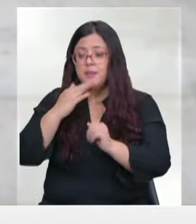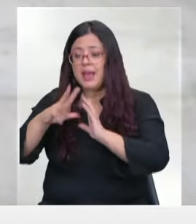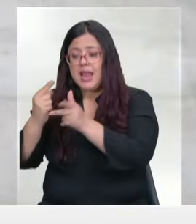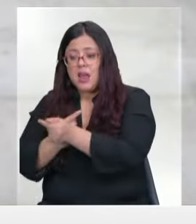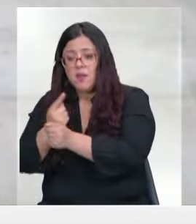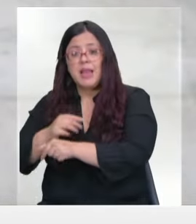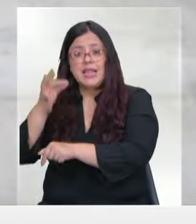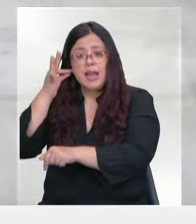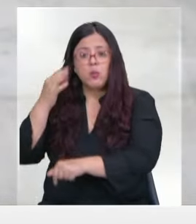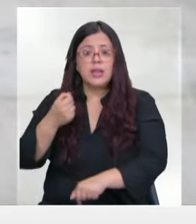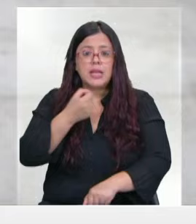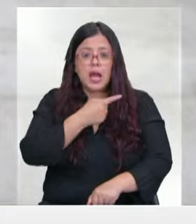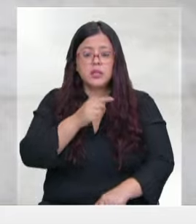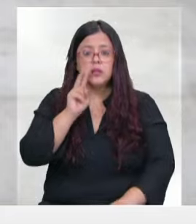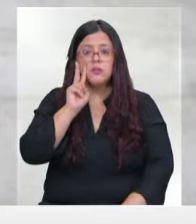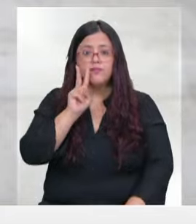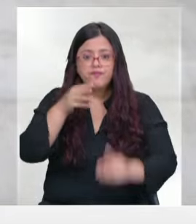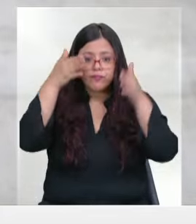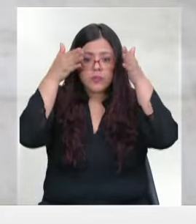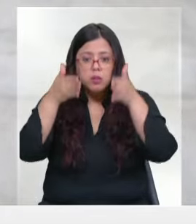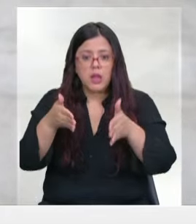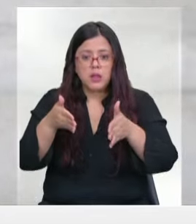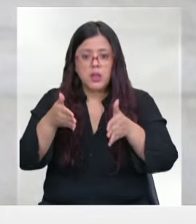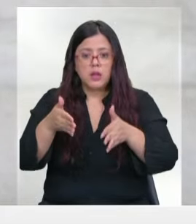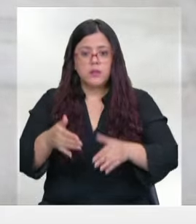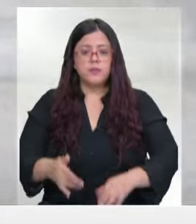de la denunciante escuchaba atenta.